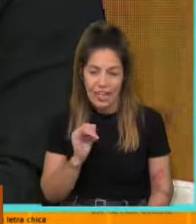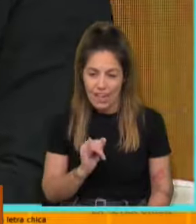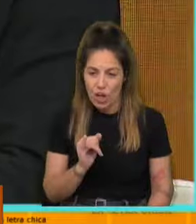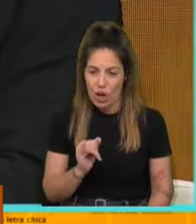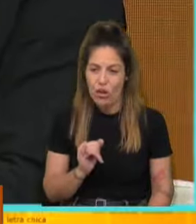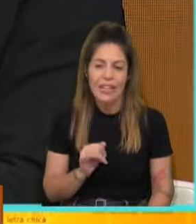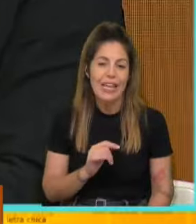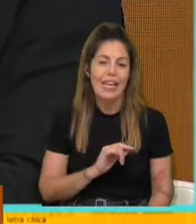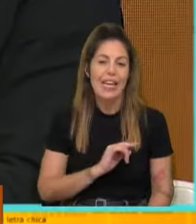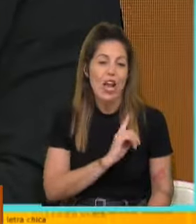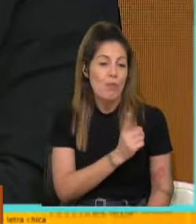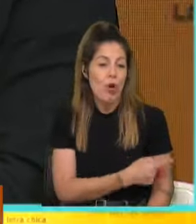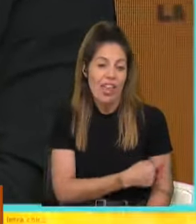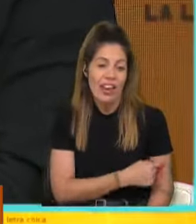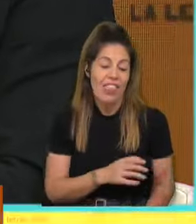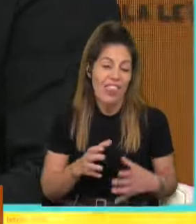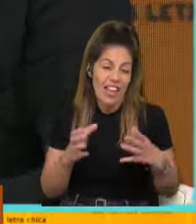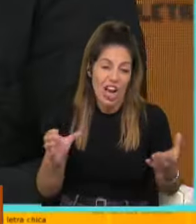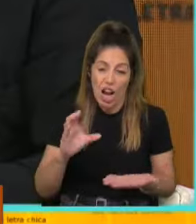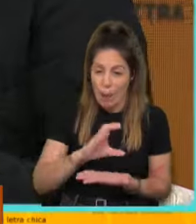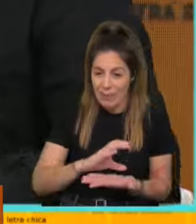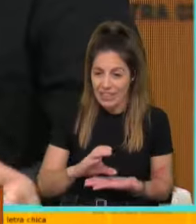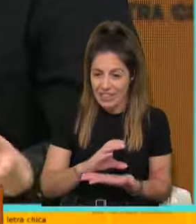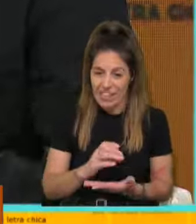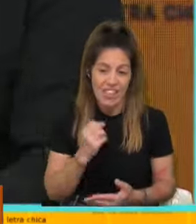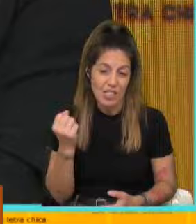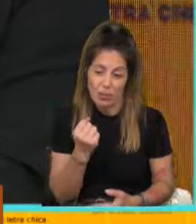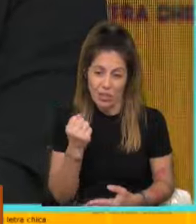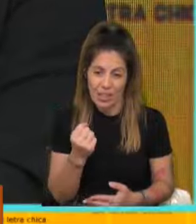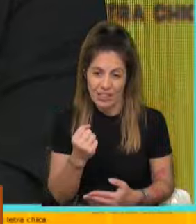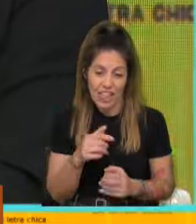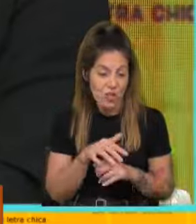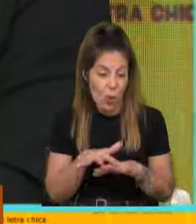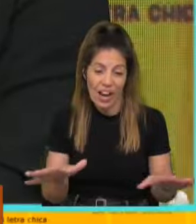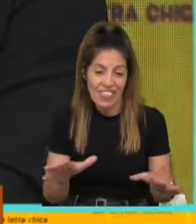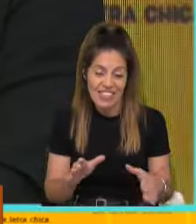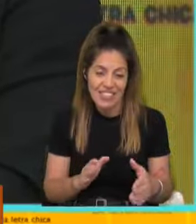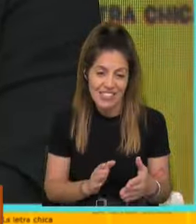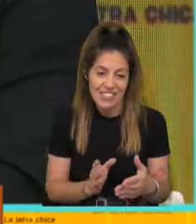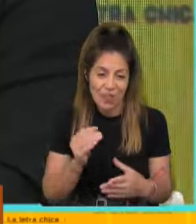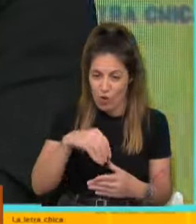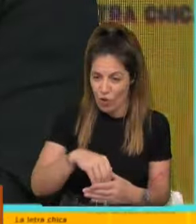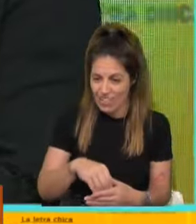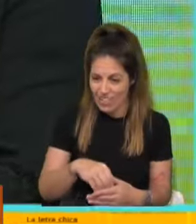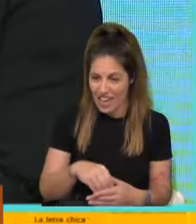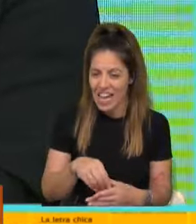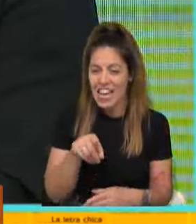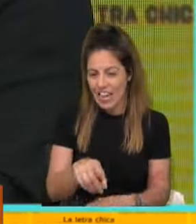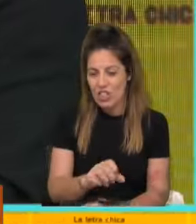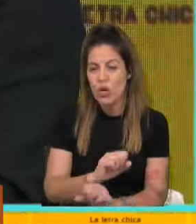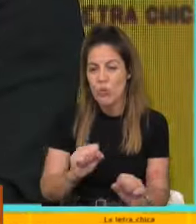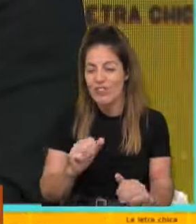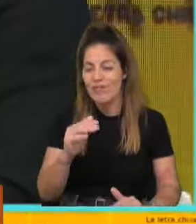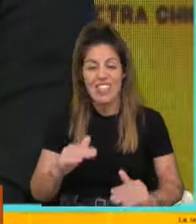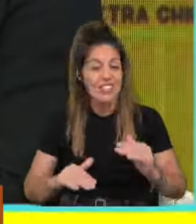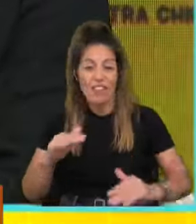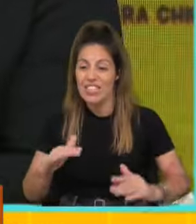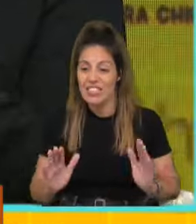El poder del Gran capital y sus redes de influencia no y que son capaces desestabilizan